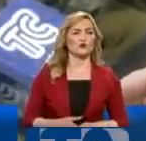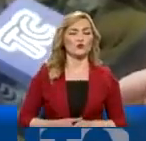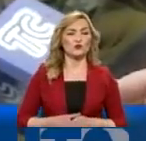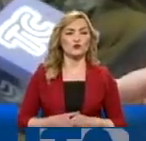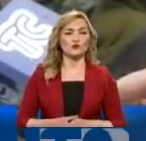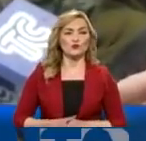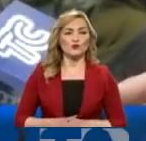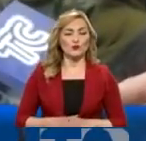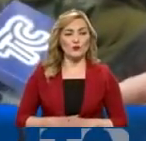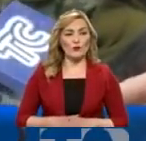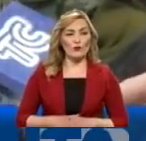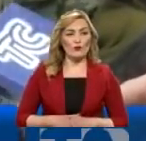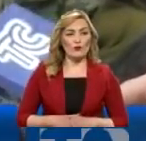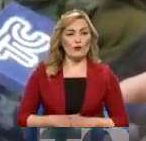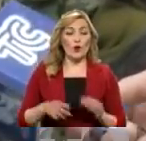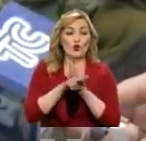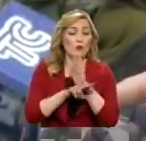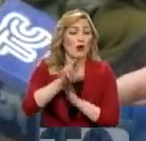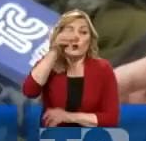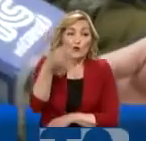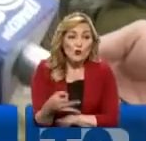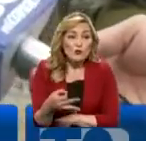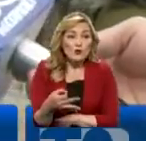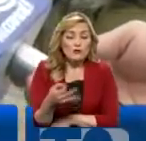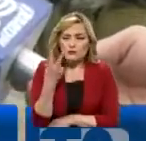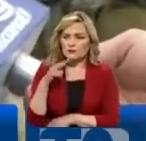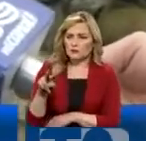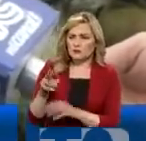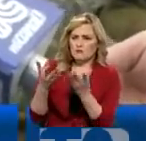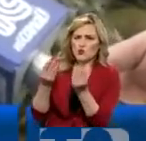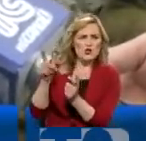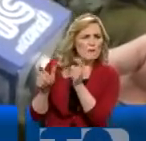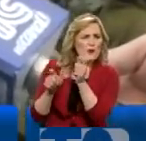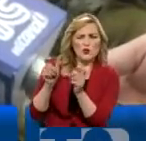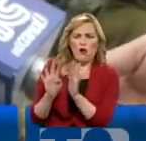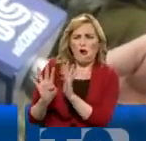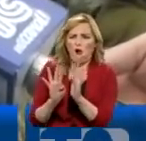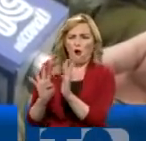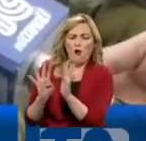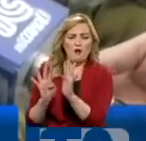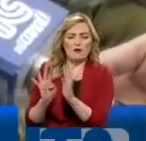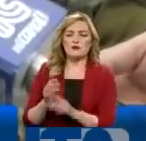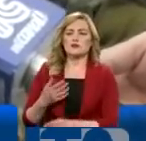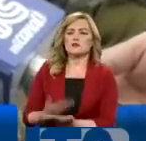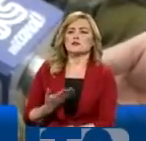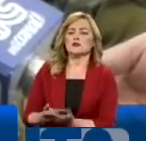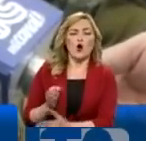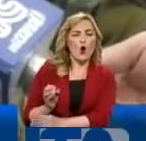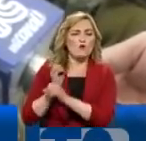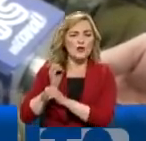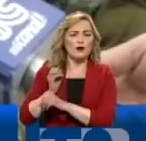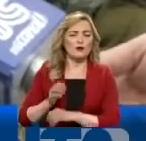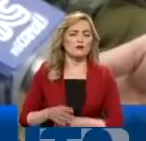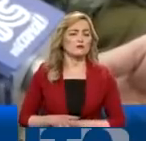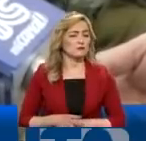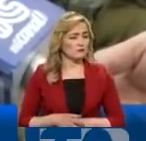están cumpliendo la normativa vigente. Si están aglomerados en un espacio público, se les va a obligar definitivamente para que